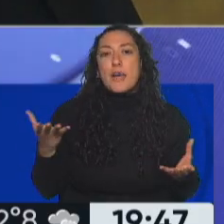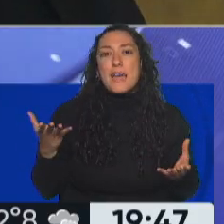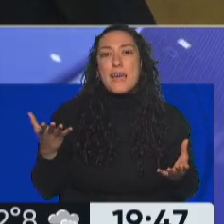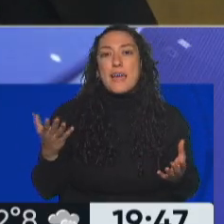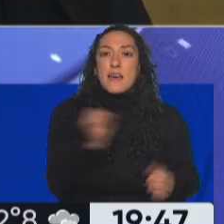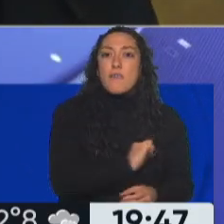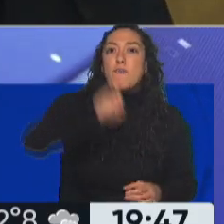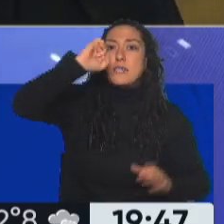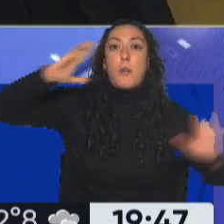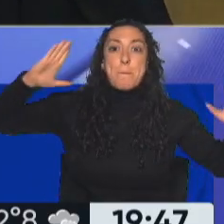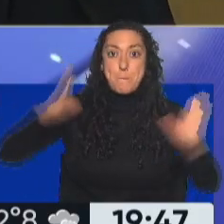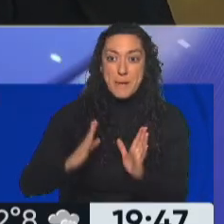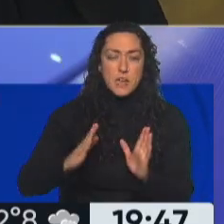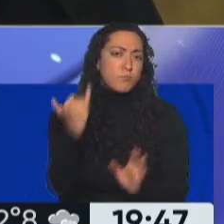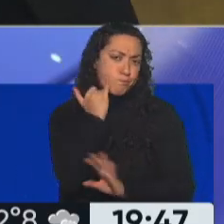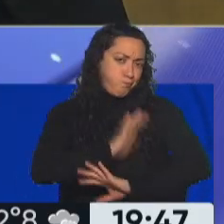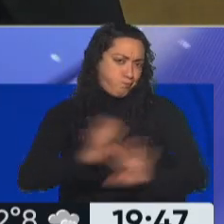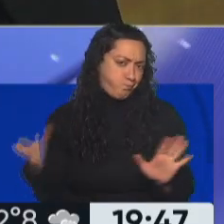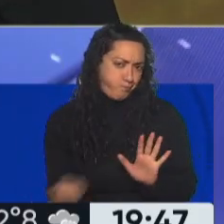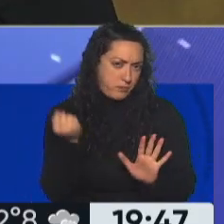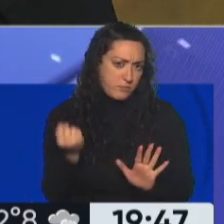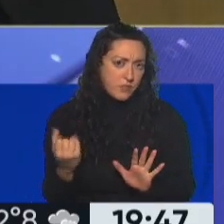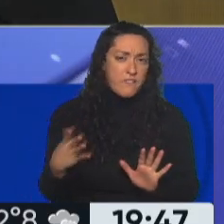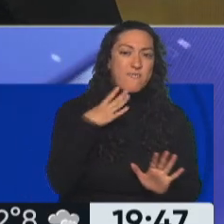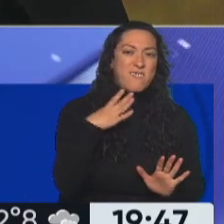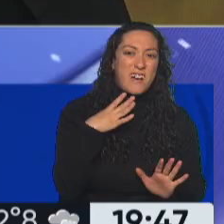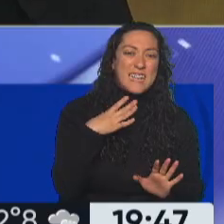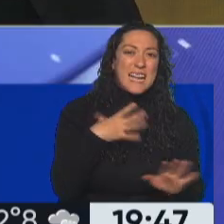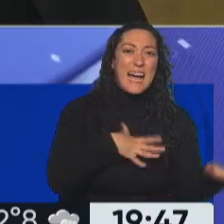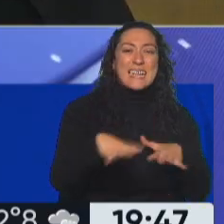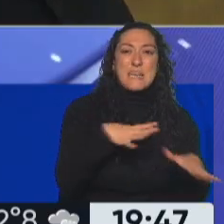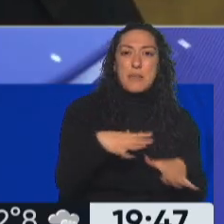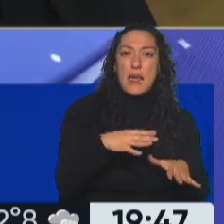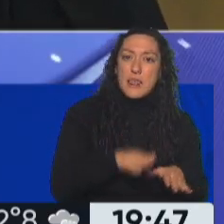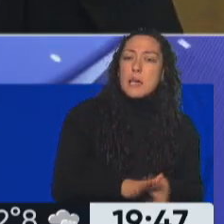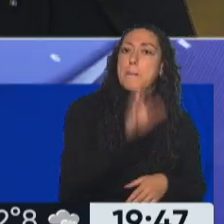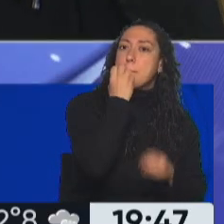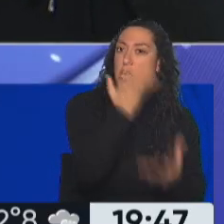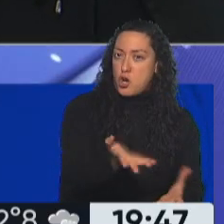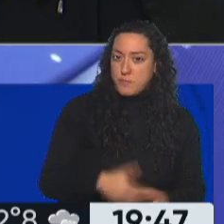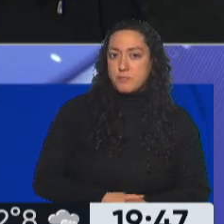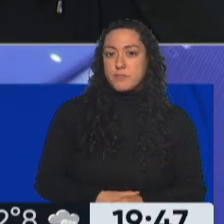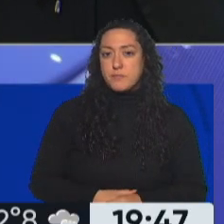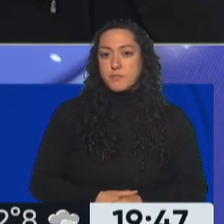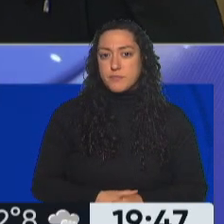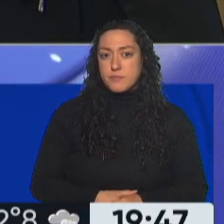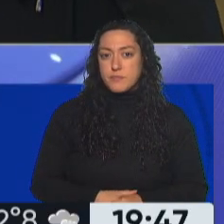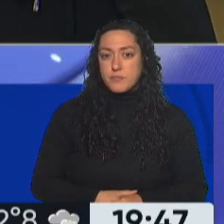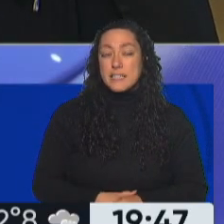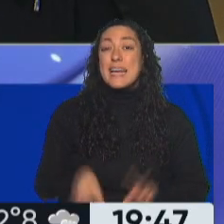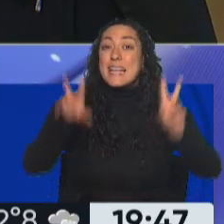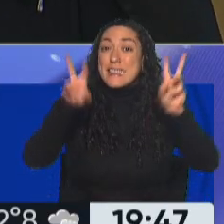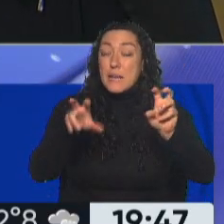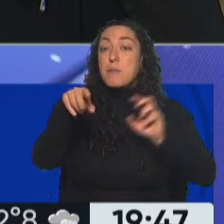de la inflación se podría decir que ya lo logró, pero faltaría un repunte de la actividad con mayor profundidad. Muy bien, Lucrecia. Bueno, esta es la pata